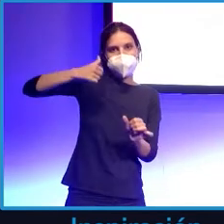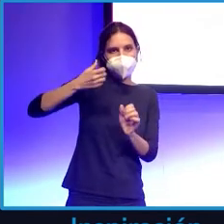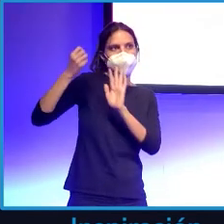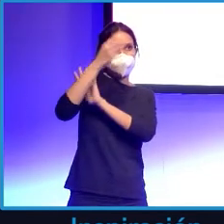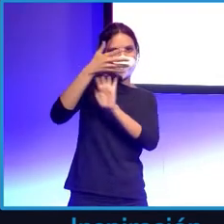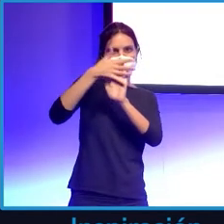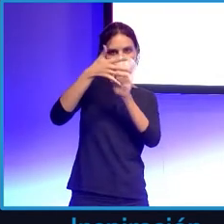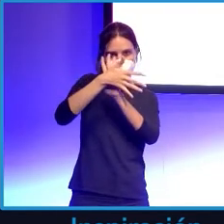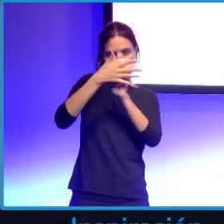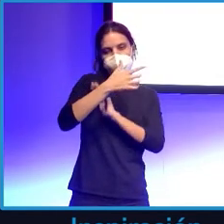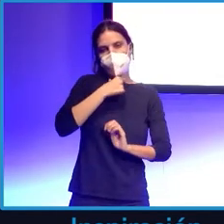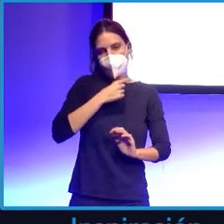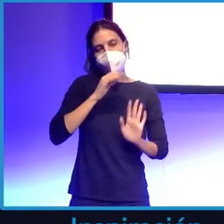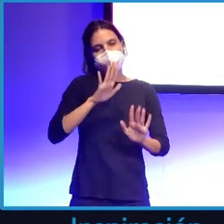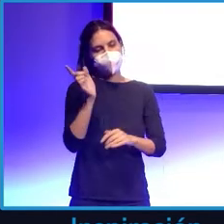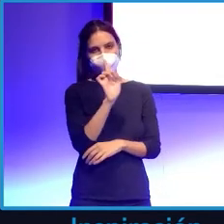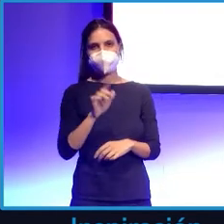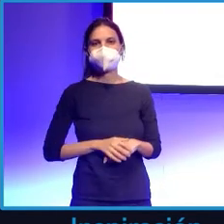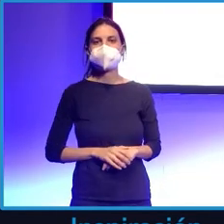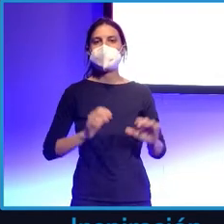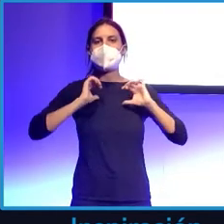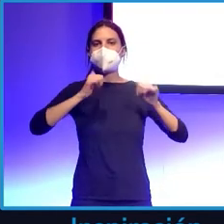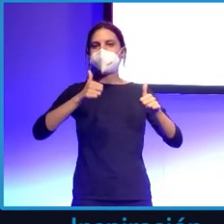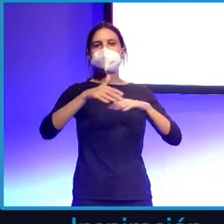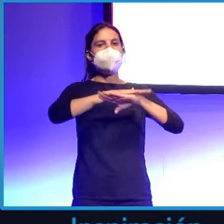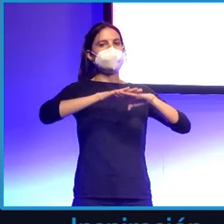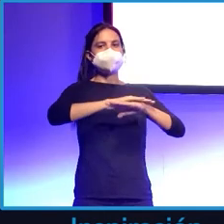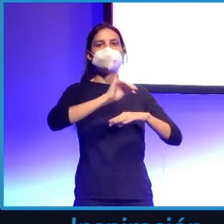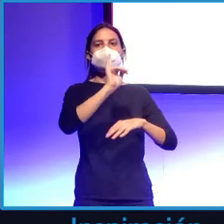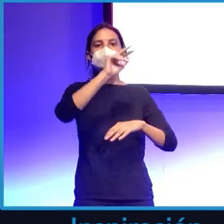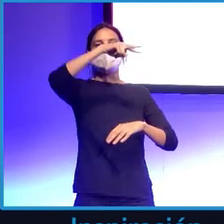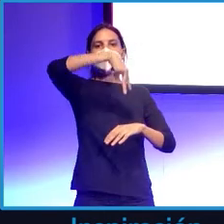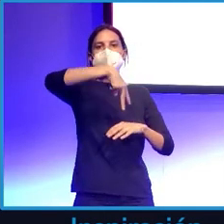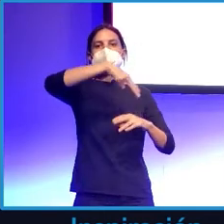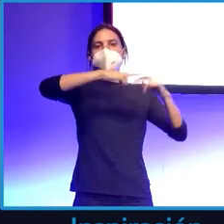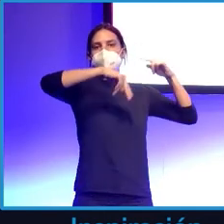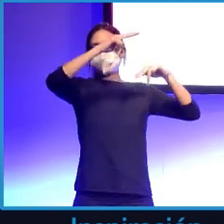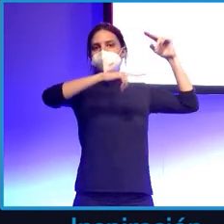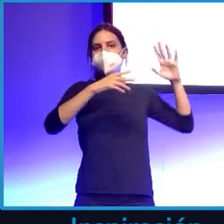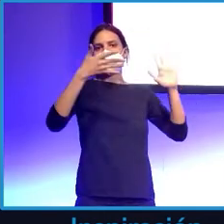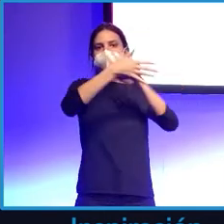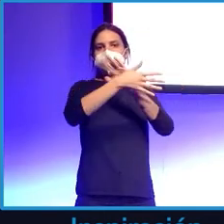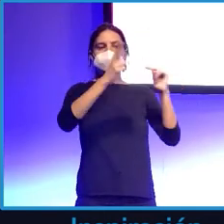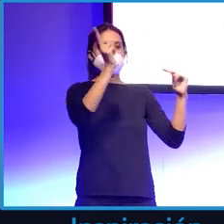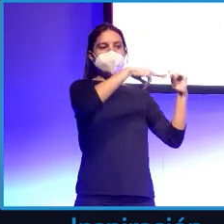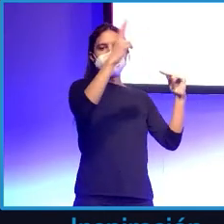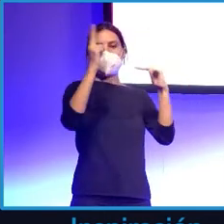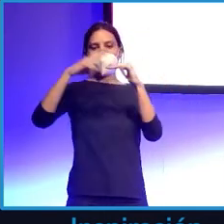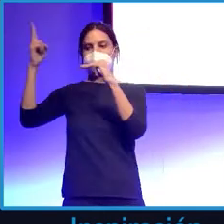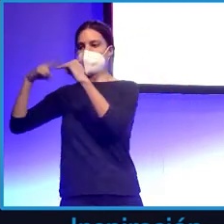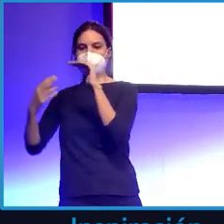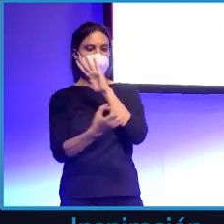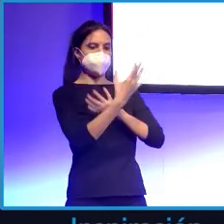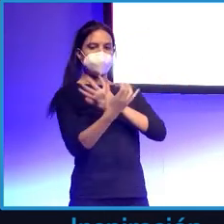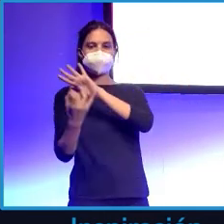empezamos por esa parte más básica que es un link que es el link building el link al final consiste en generación de enlaces que es un enlace un enlace es